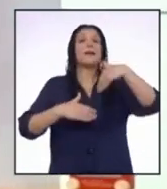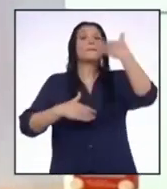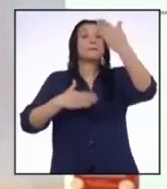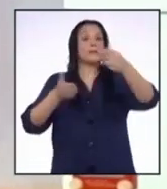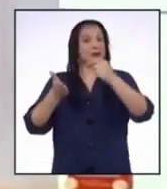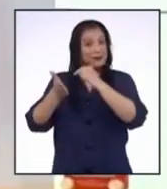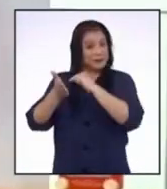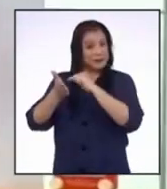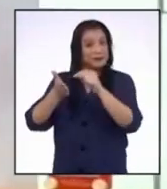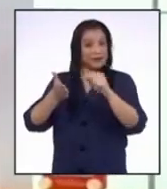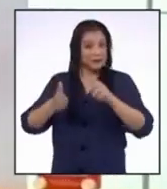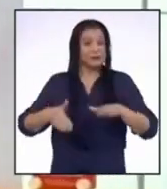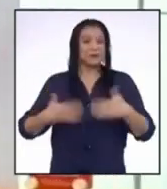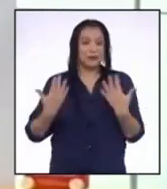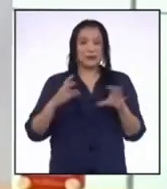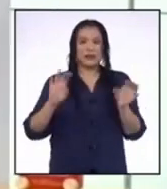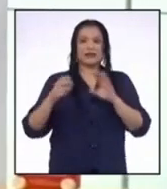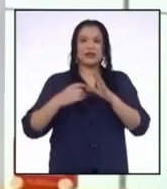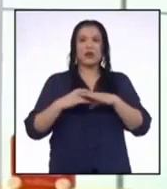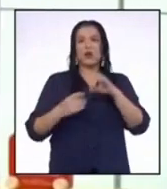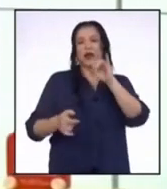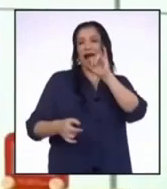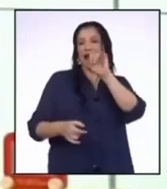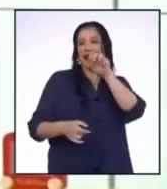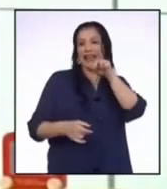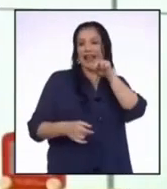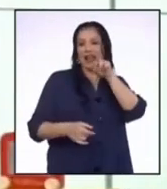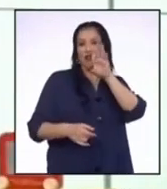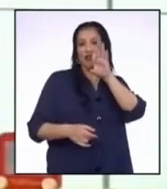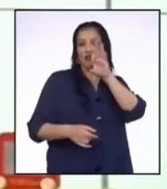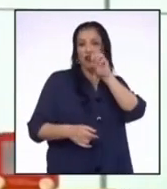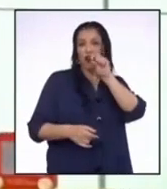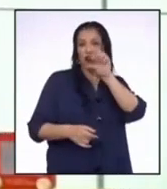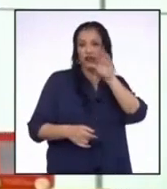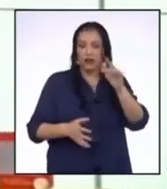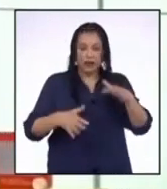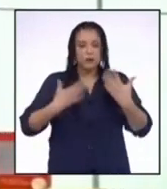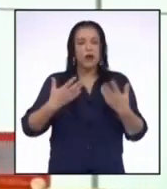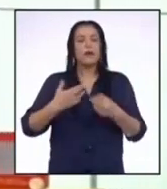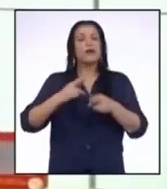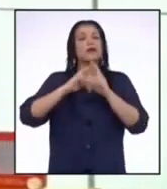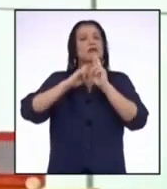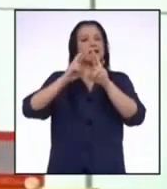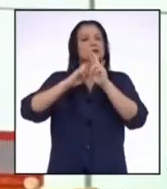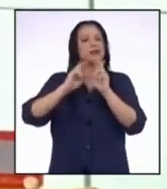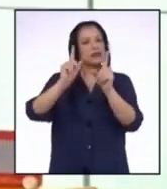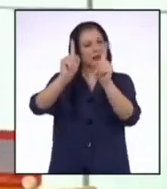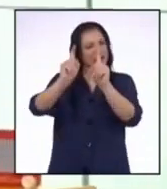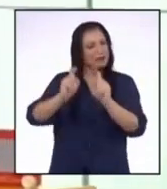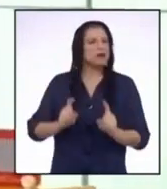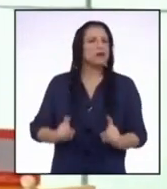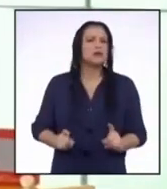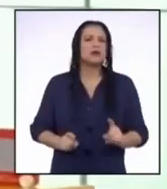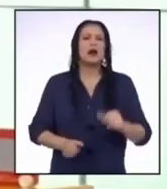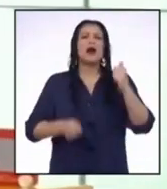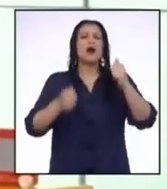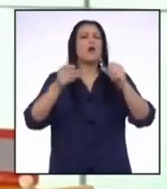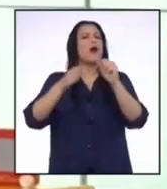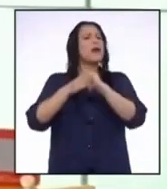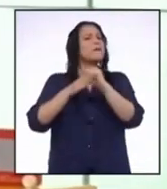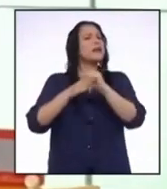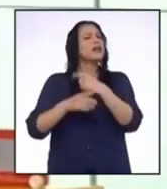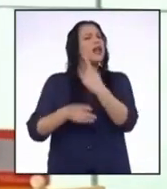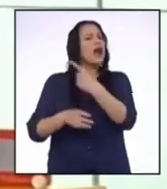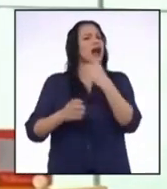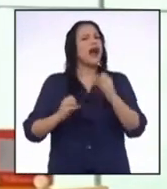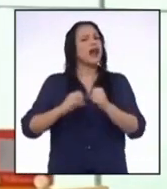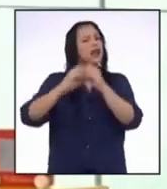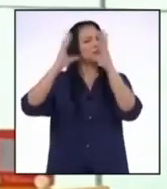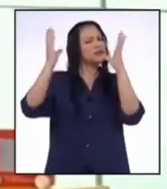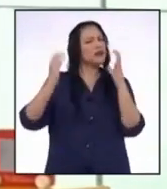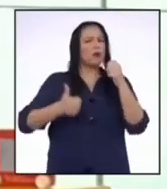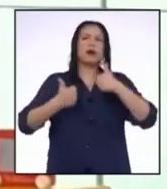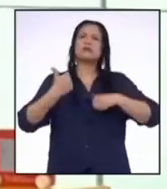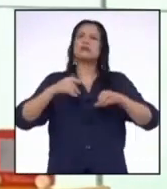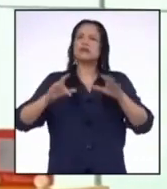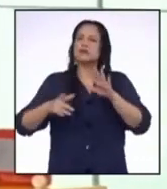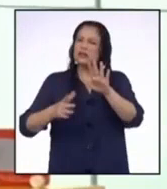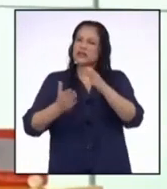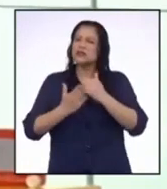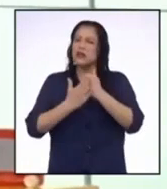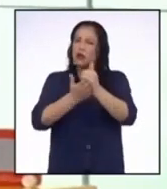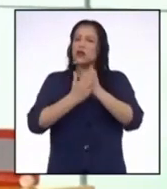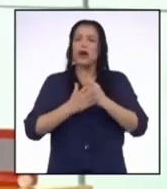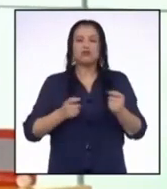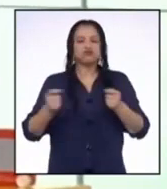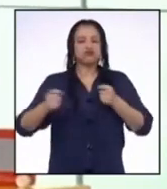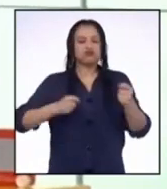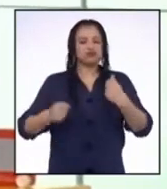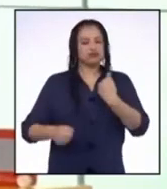semana, podremos hacer una infografía en la que respondamos a la pregunta: ¿qué prácticas cotidianas o acciones te ayudan a regular